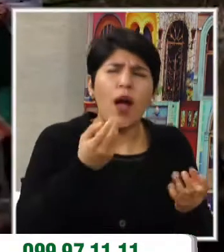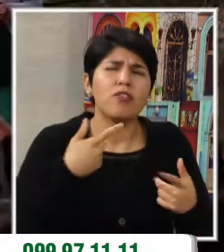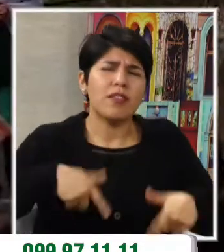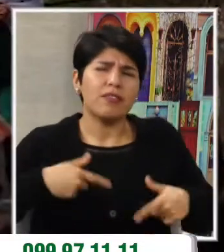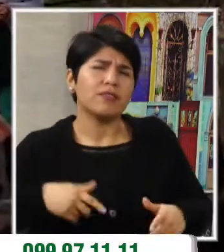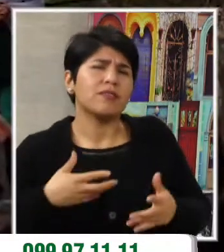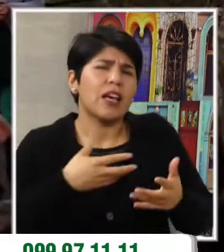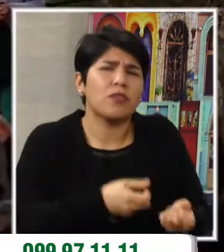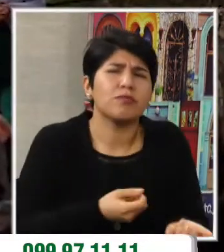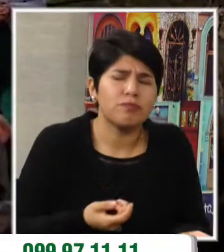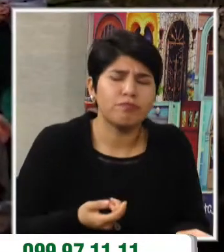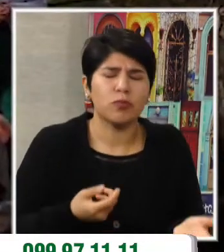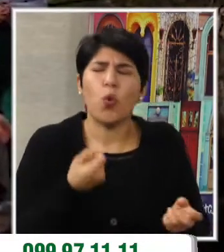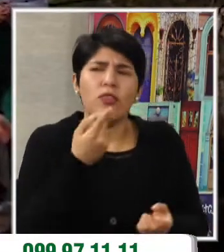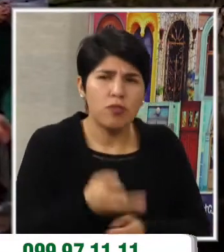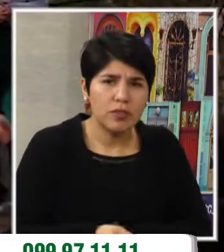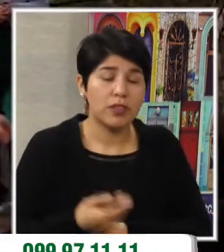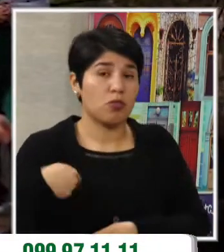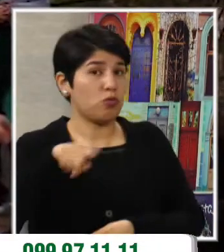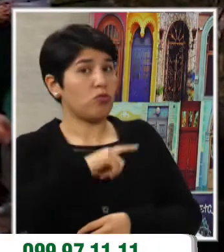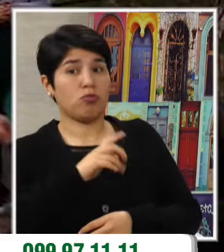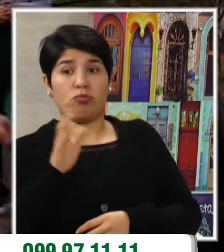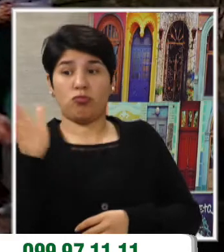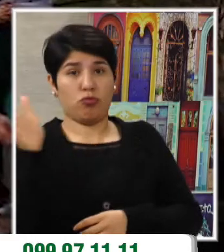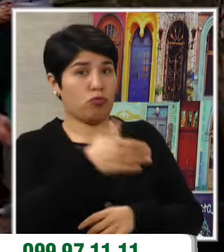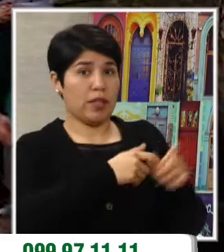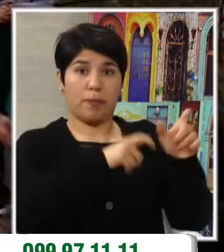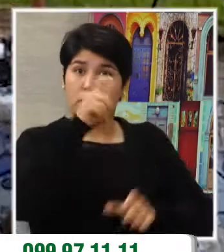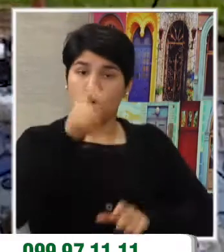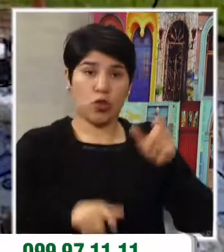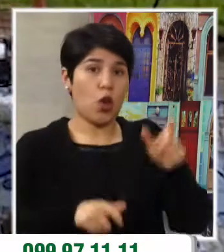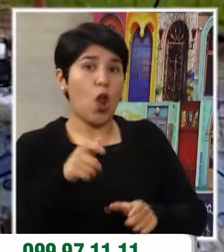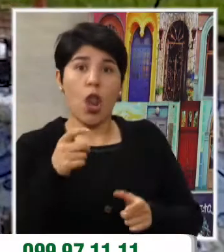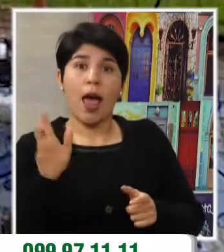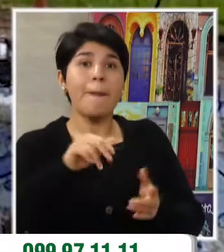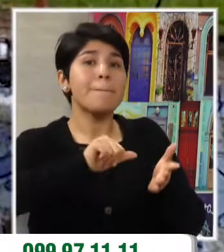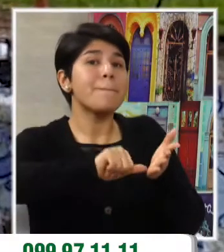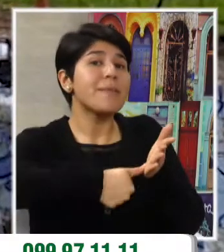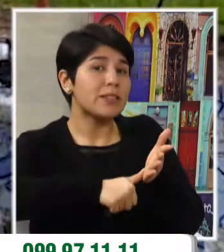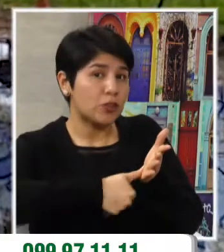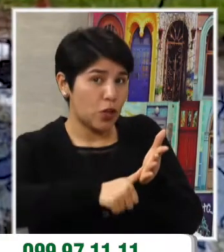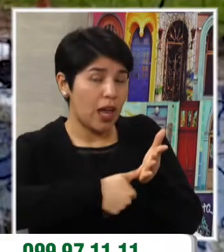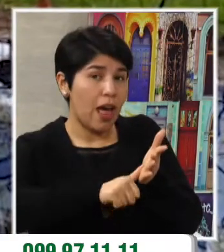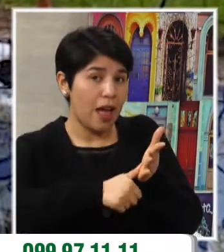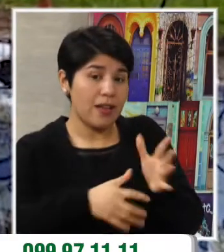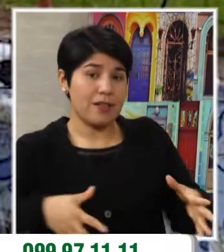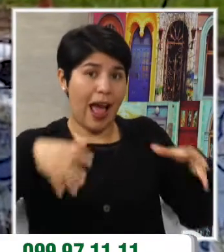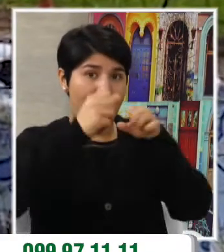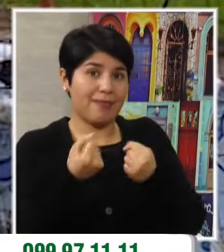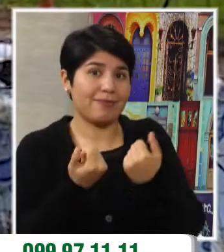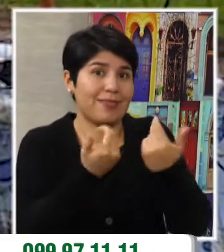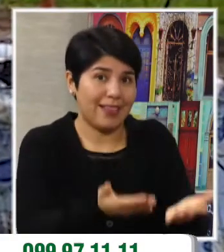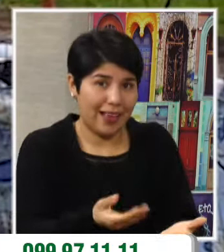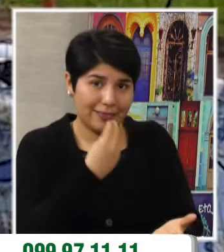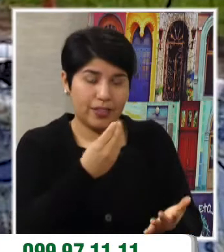intendencia ha valorado con la canasta llega a todas aquellas personas que son pensionistas o sea que toda la población